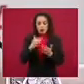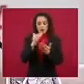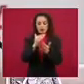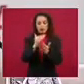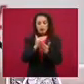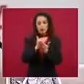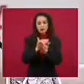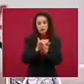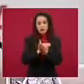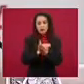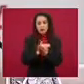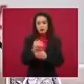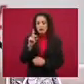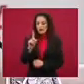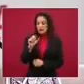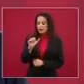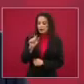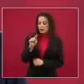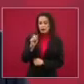argumentos,